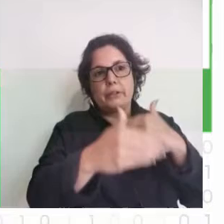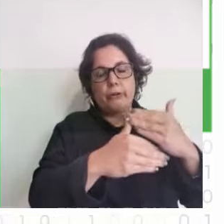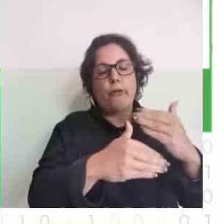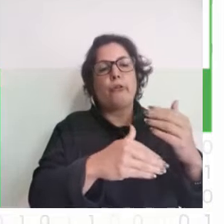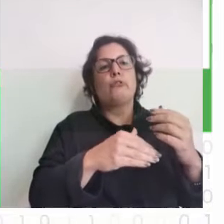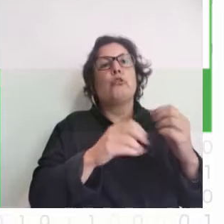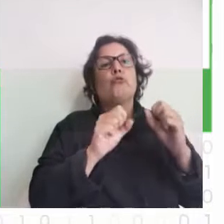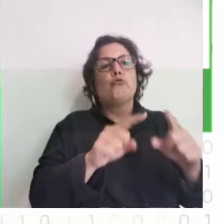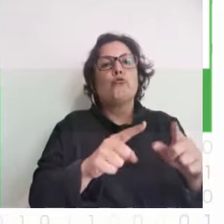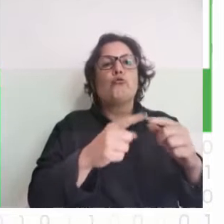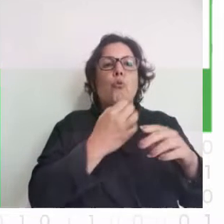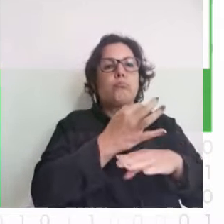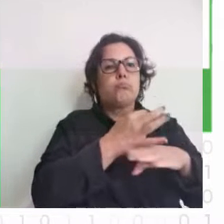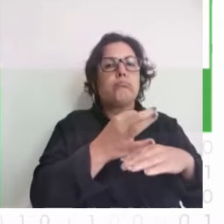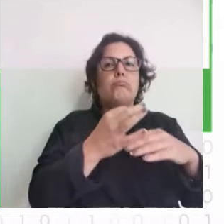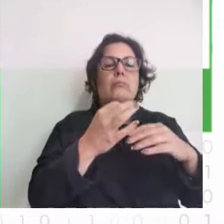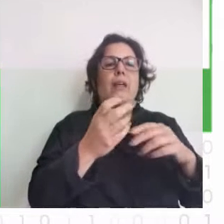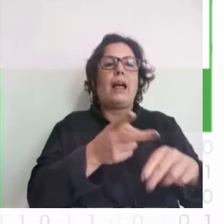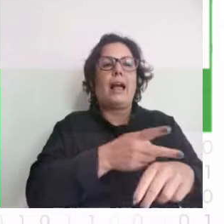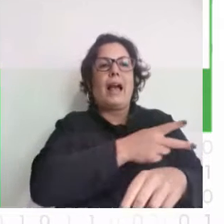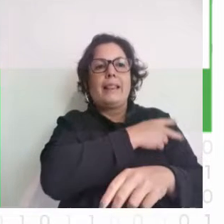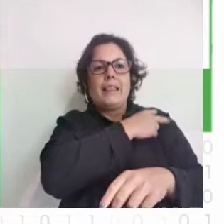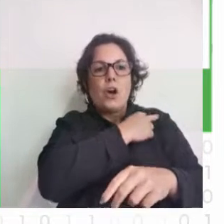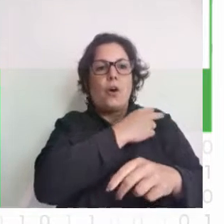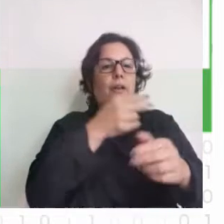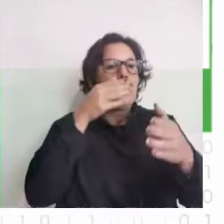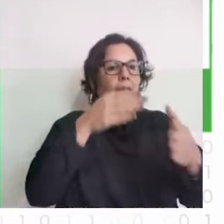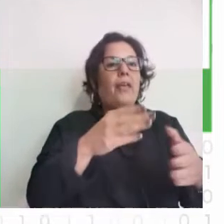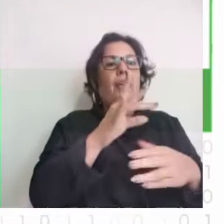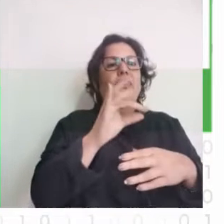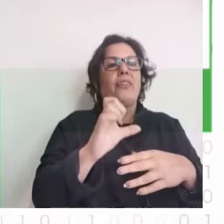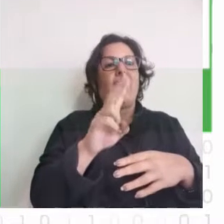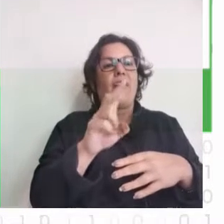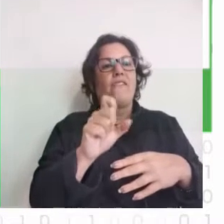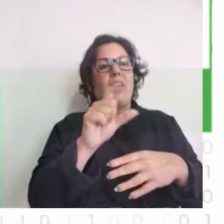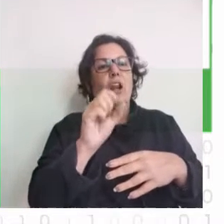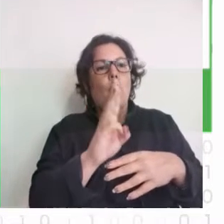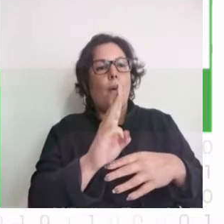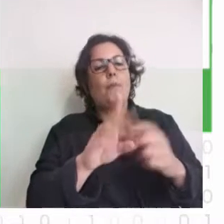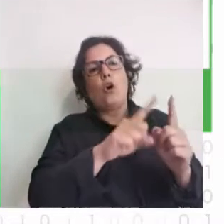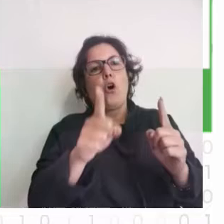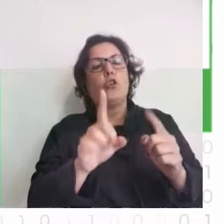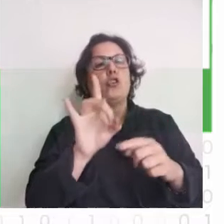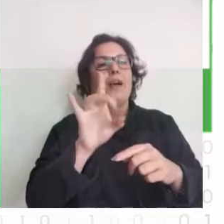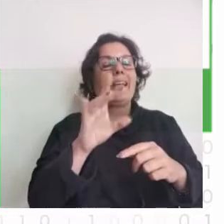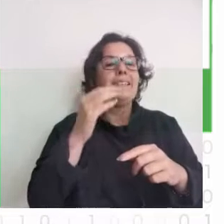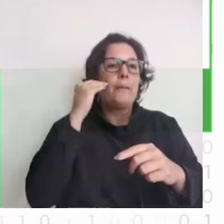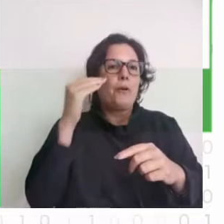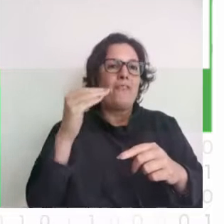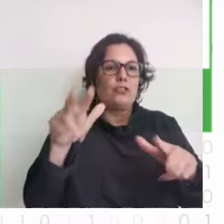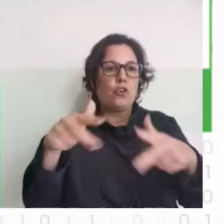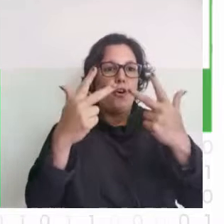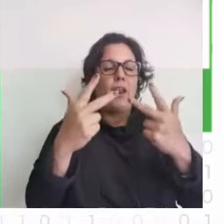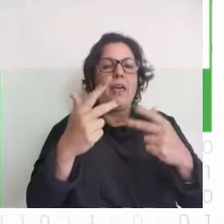a que sus prácticas estaban en las categorías en Emerging y Develop. Un clúster 2, que es un clúster chiquito de 15 profesores remotos, que